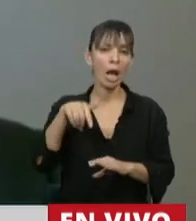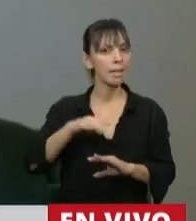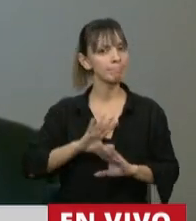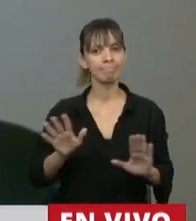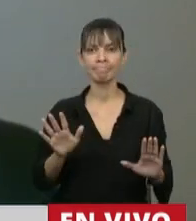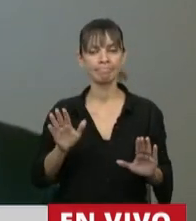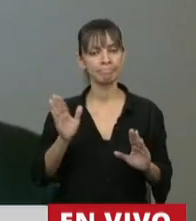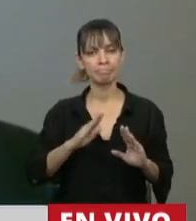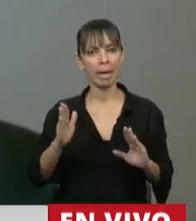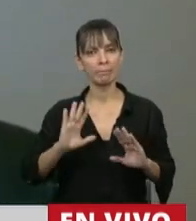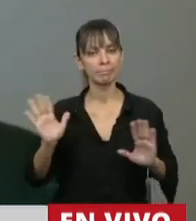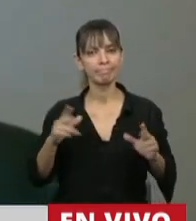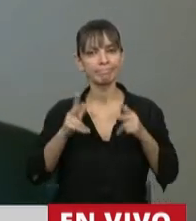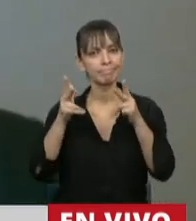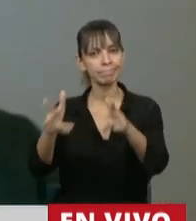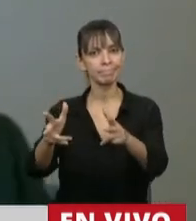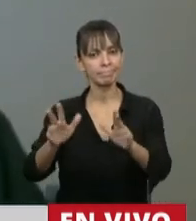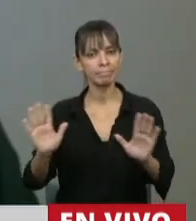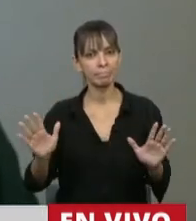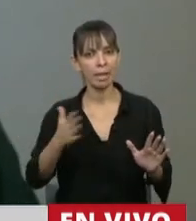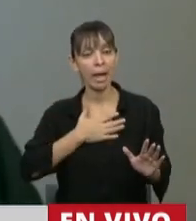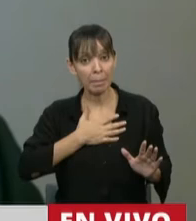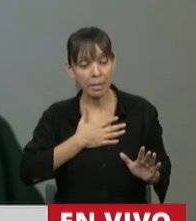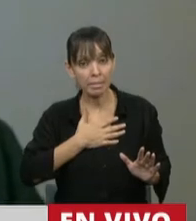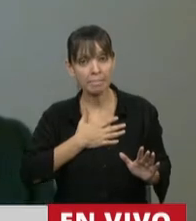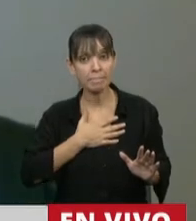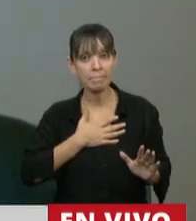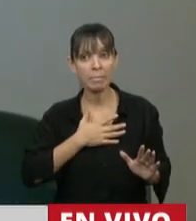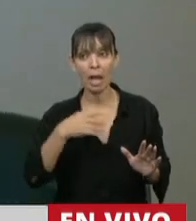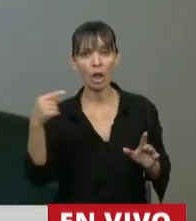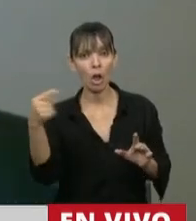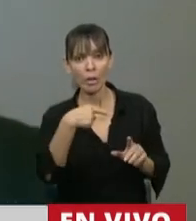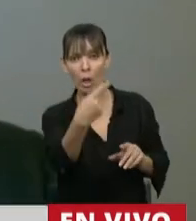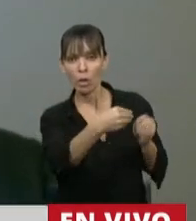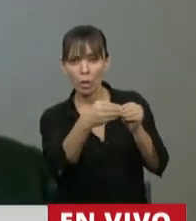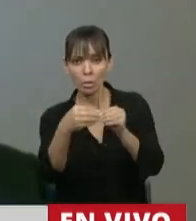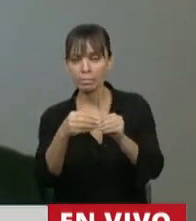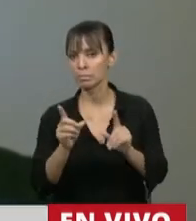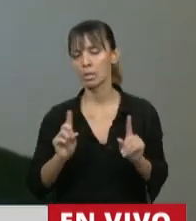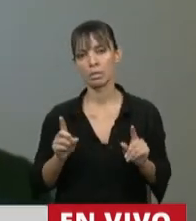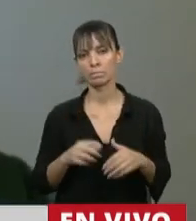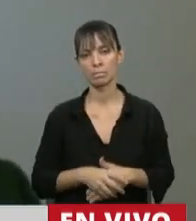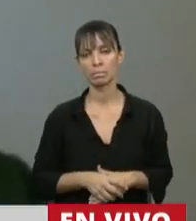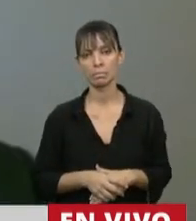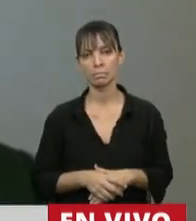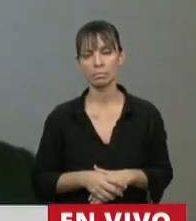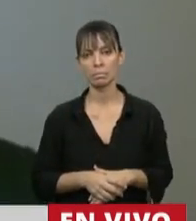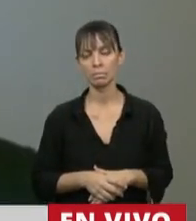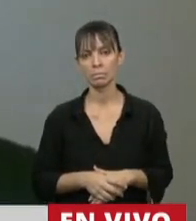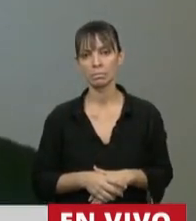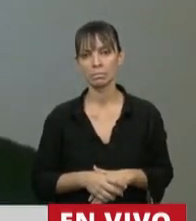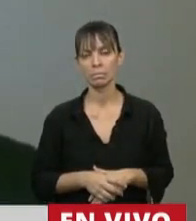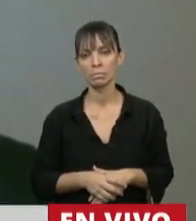pero no puedo dejar pasar este agravio a mí y a otros diputados, y mucho